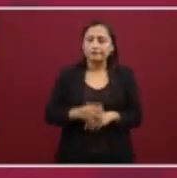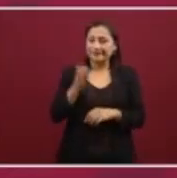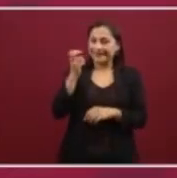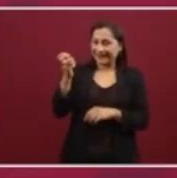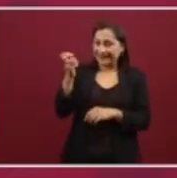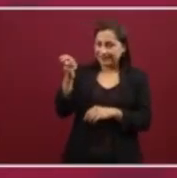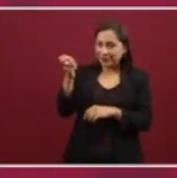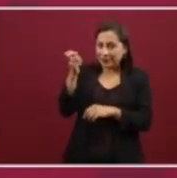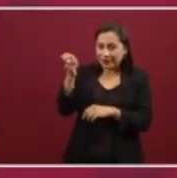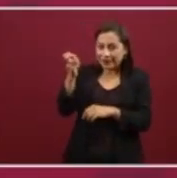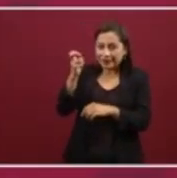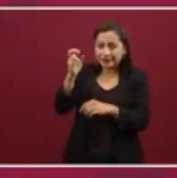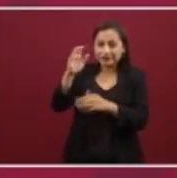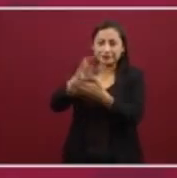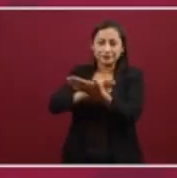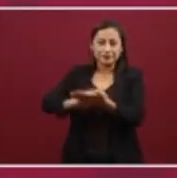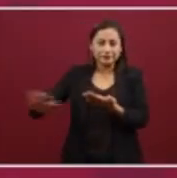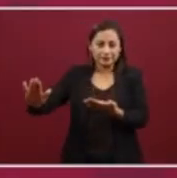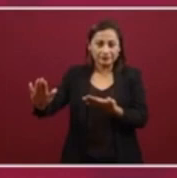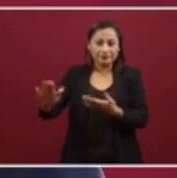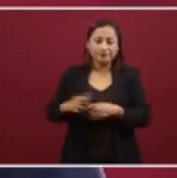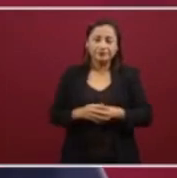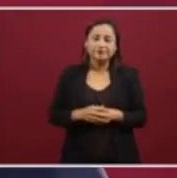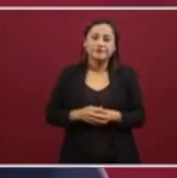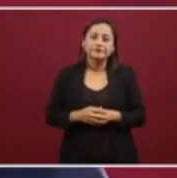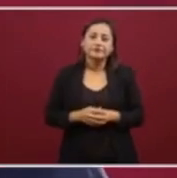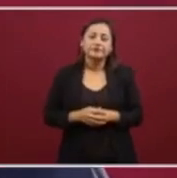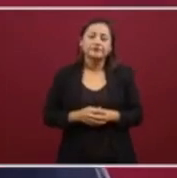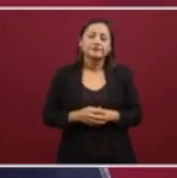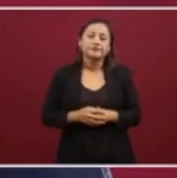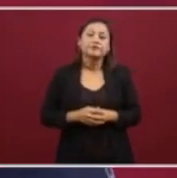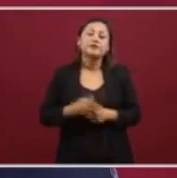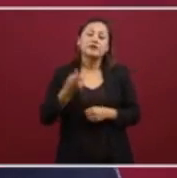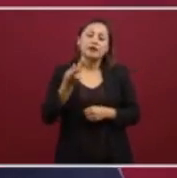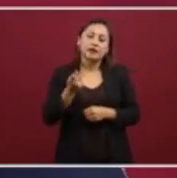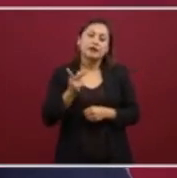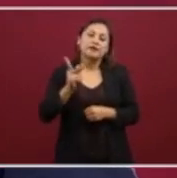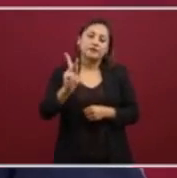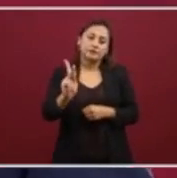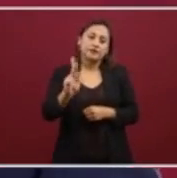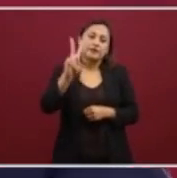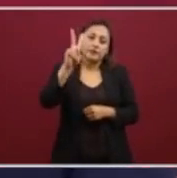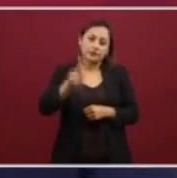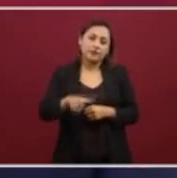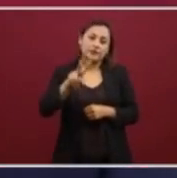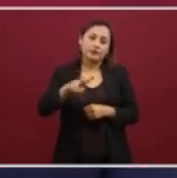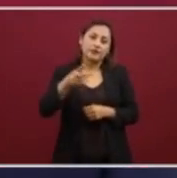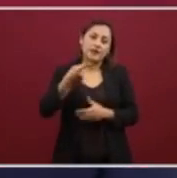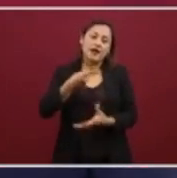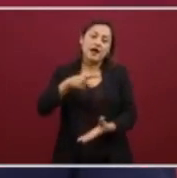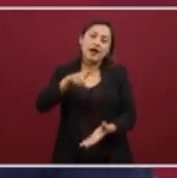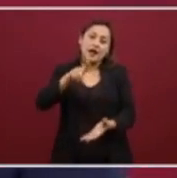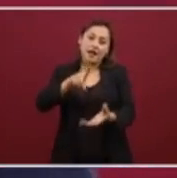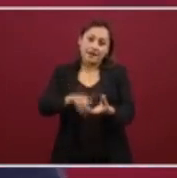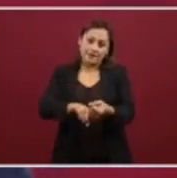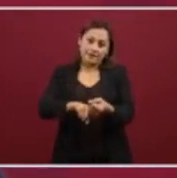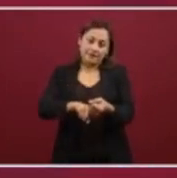pero en un sistema político presidencialista